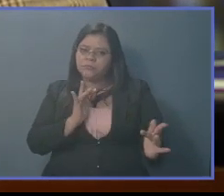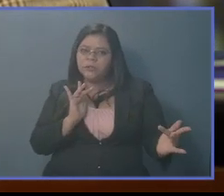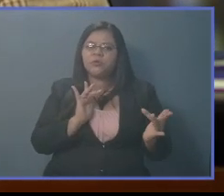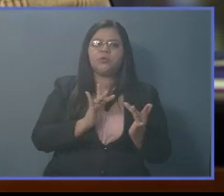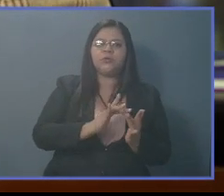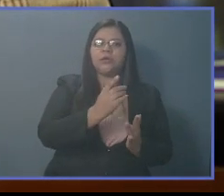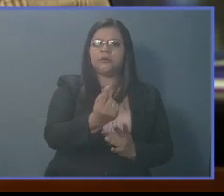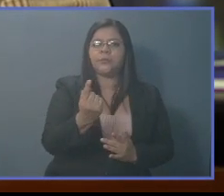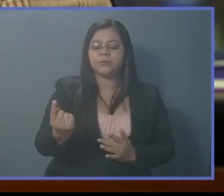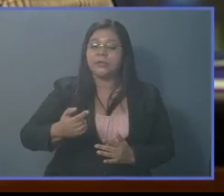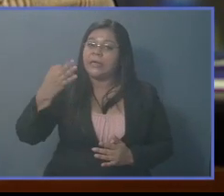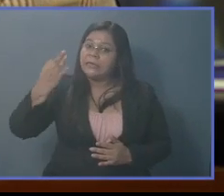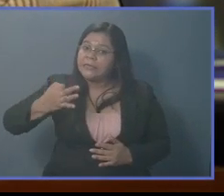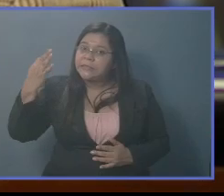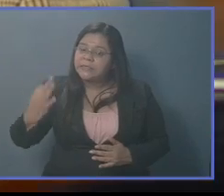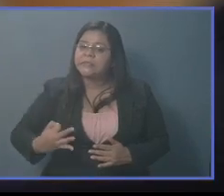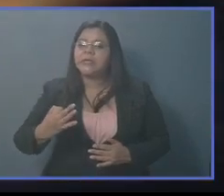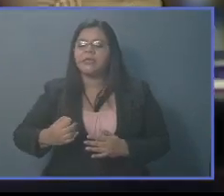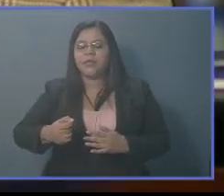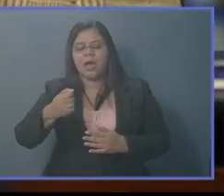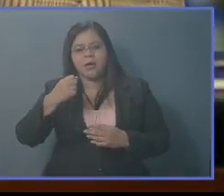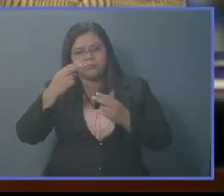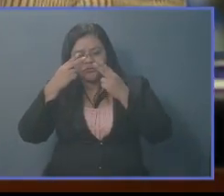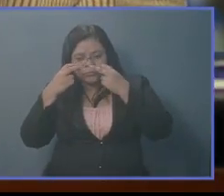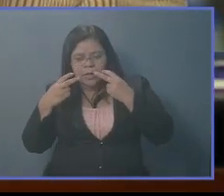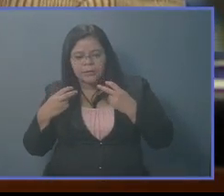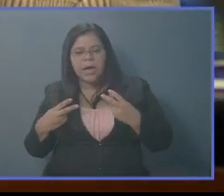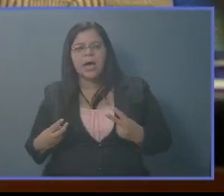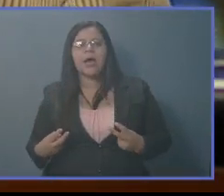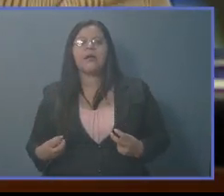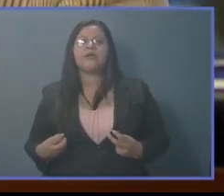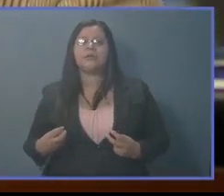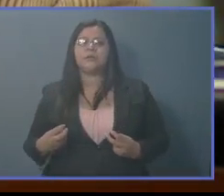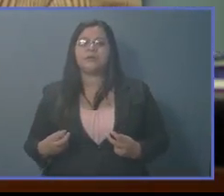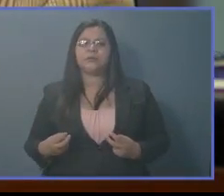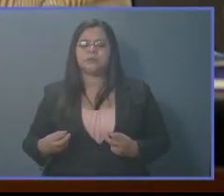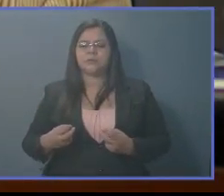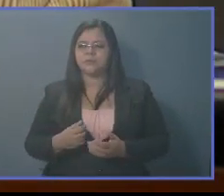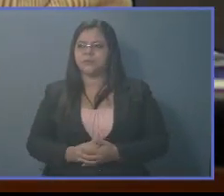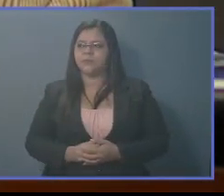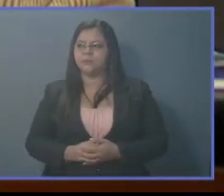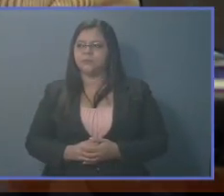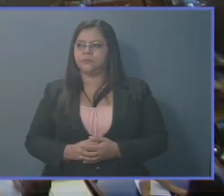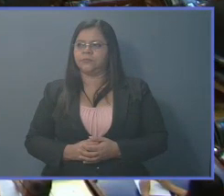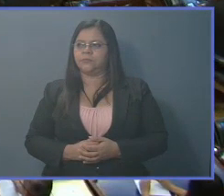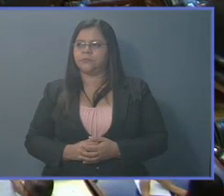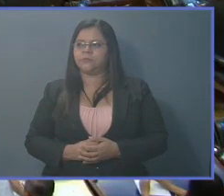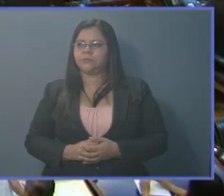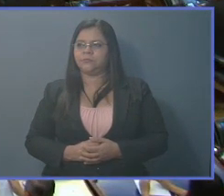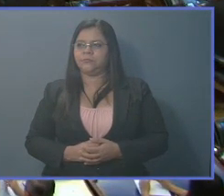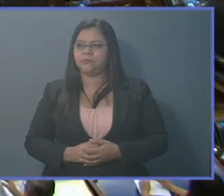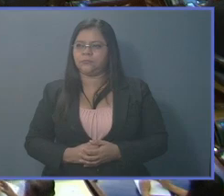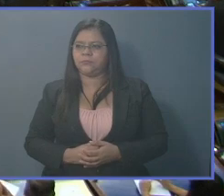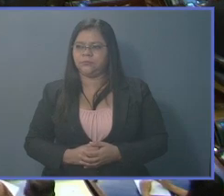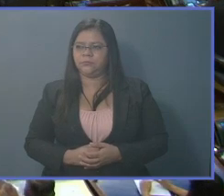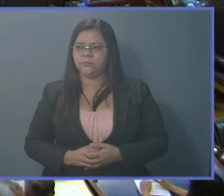realizar las pruebas o muestras ampliadas en los posibles focos de mayor riesgo.